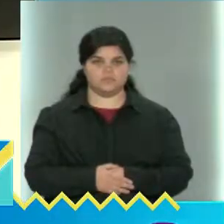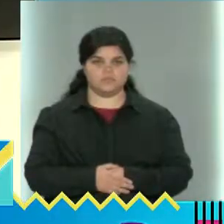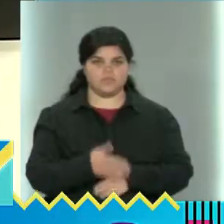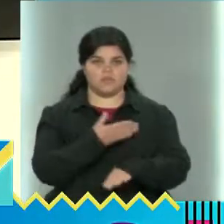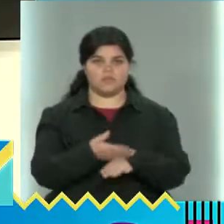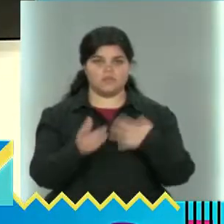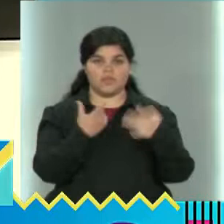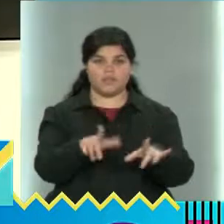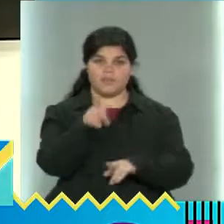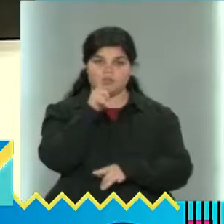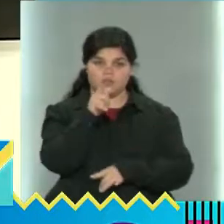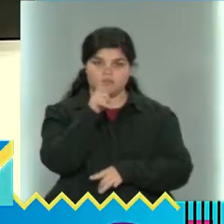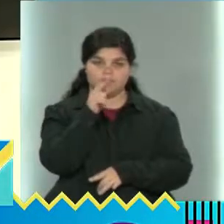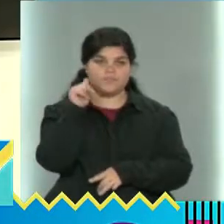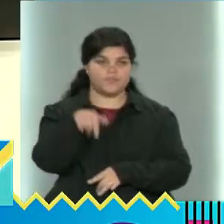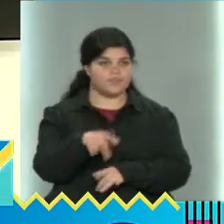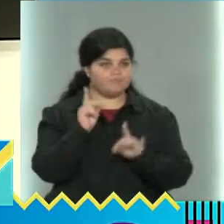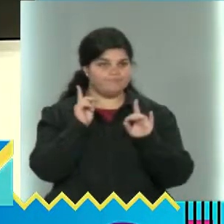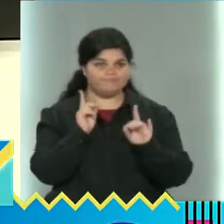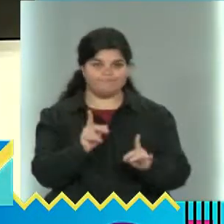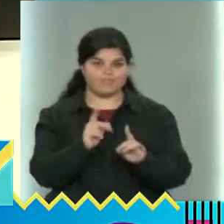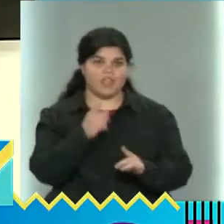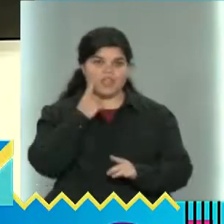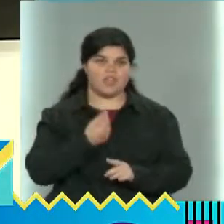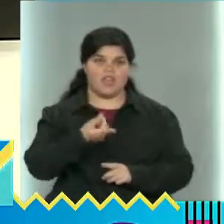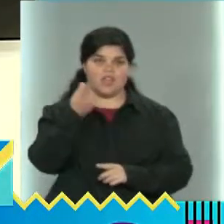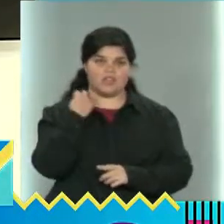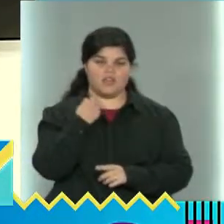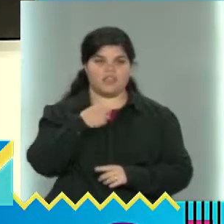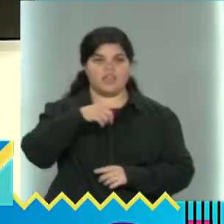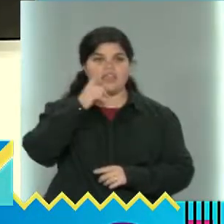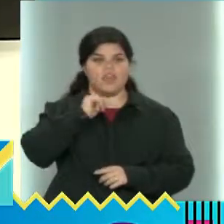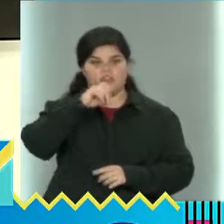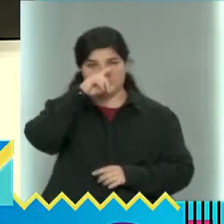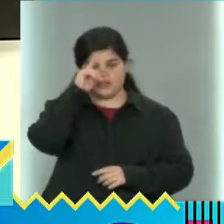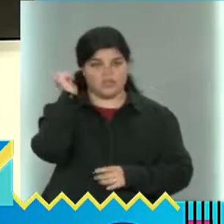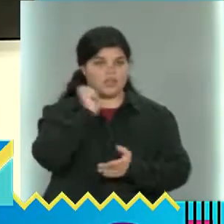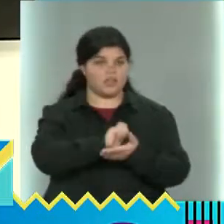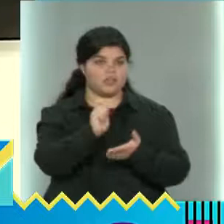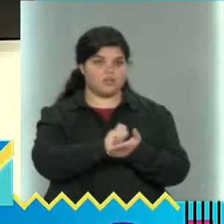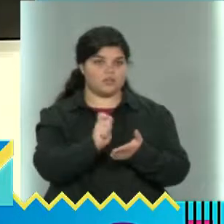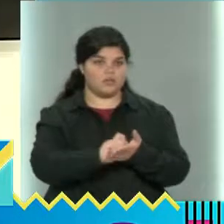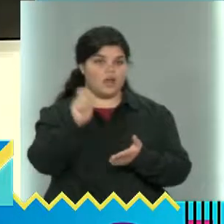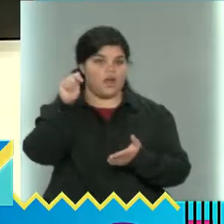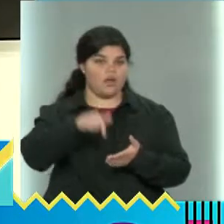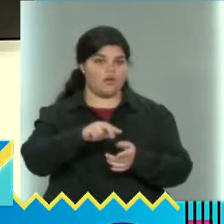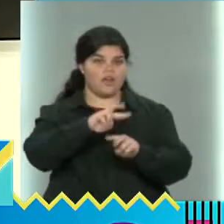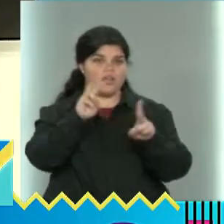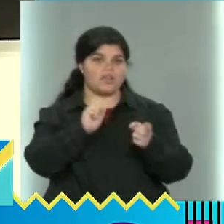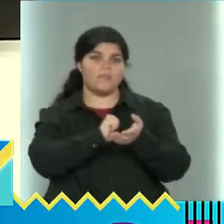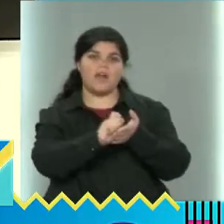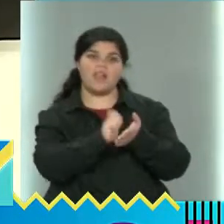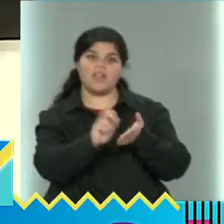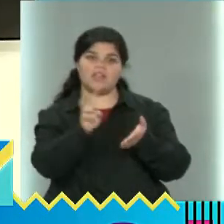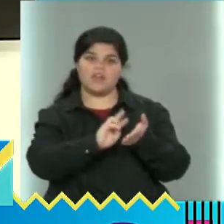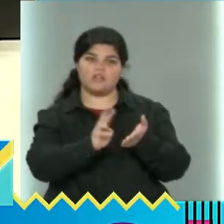Seguimos en Distintos Parecidos y con la excusa de que ayer fue el Día Nacional del Escritor, estamos hablando de literatura. Y hemos hablado